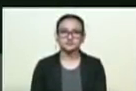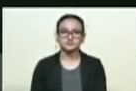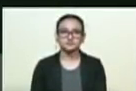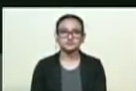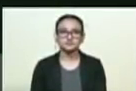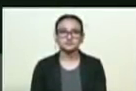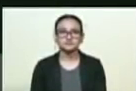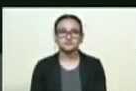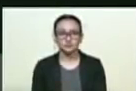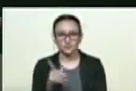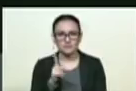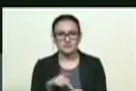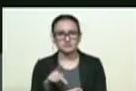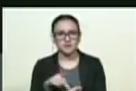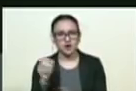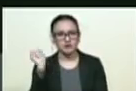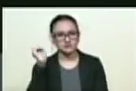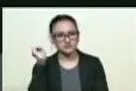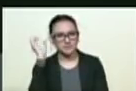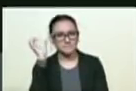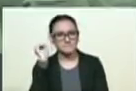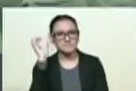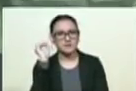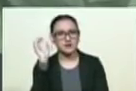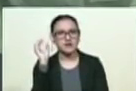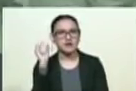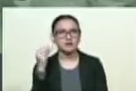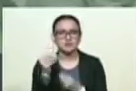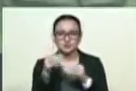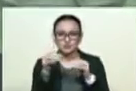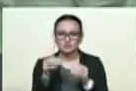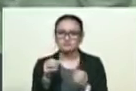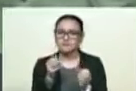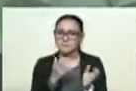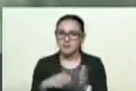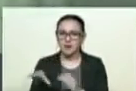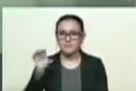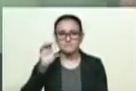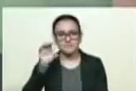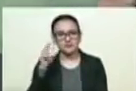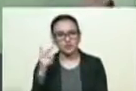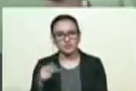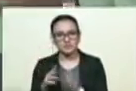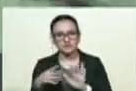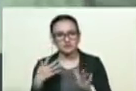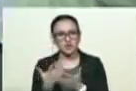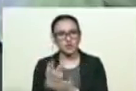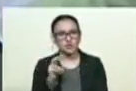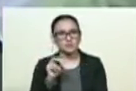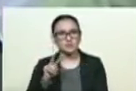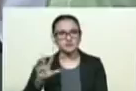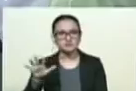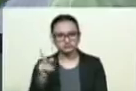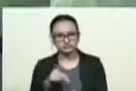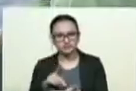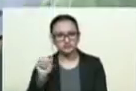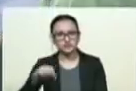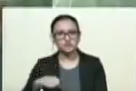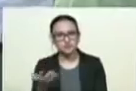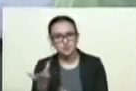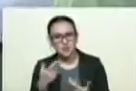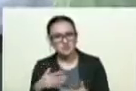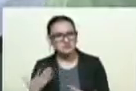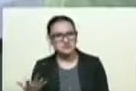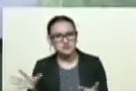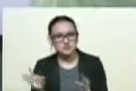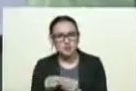¿Tú has participado en asambleas para elaborar el plan de la patria 2019-2025? Sí, presidente. Cuéntame,